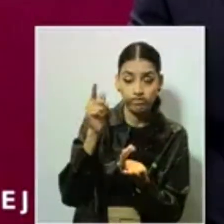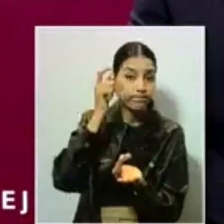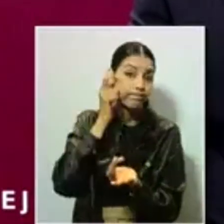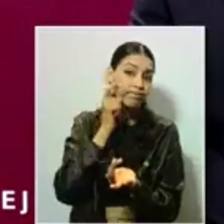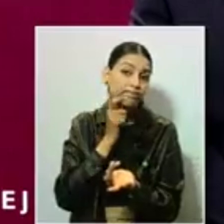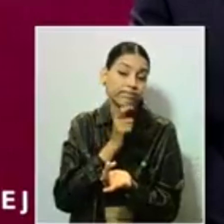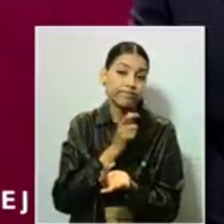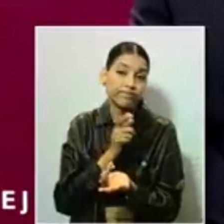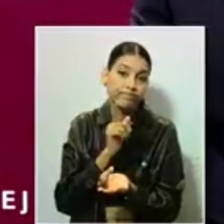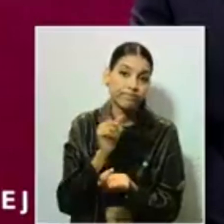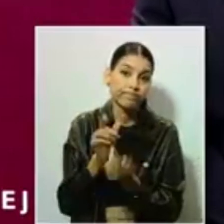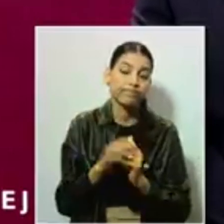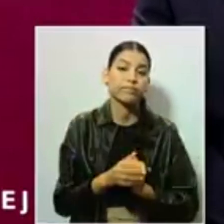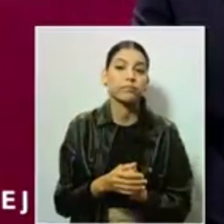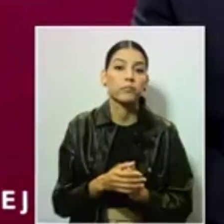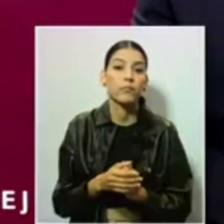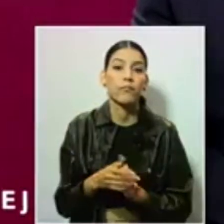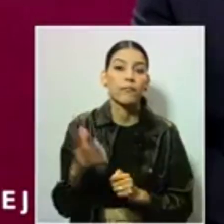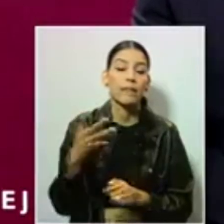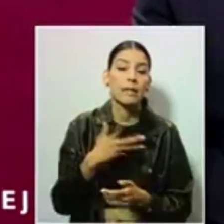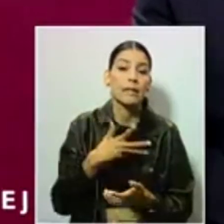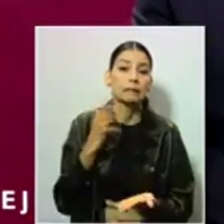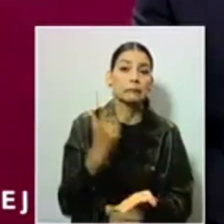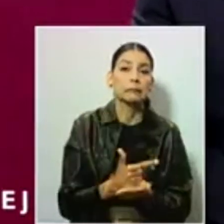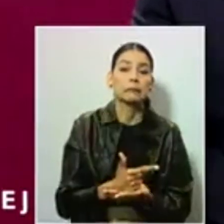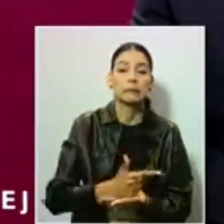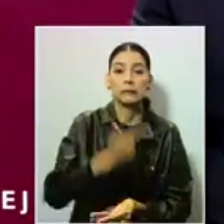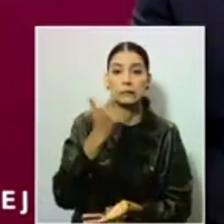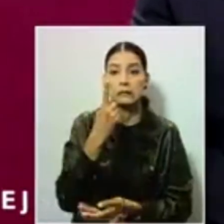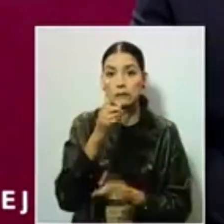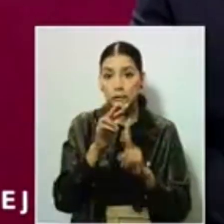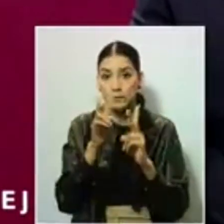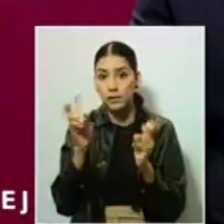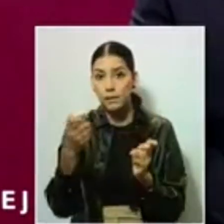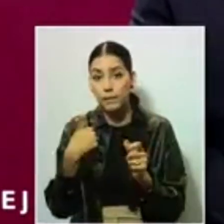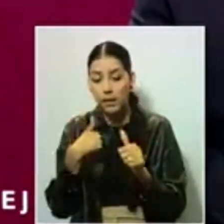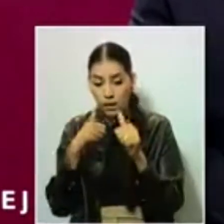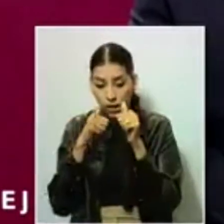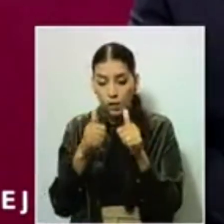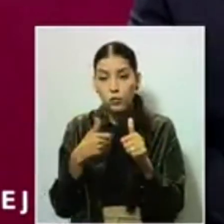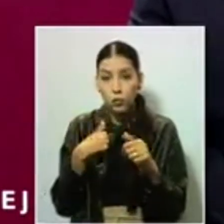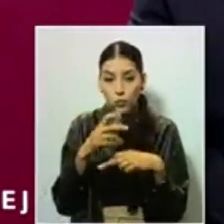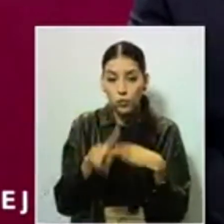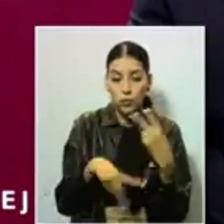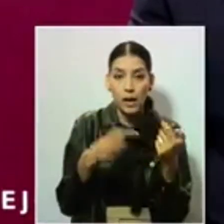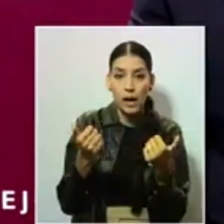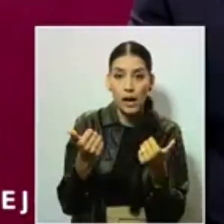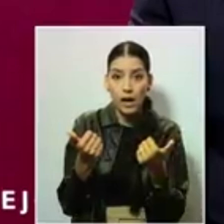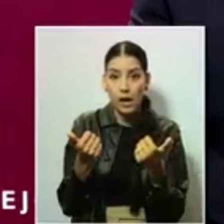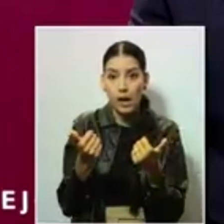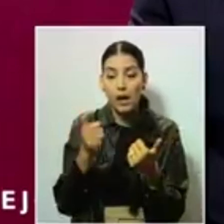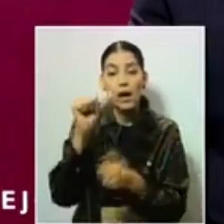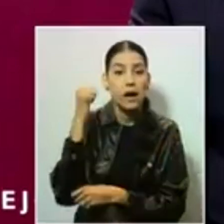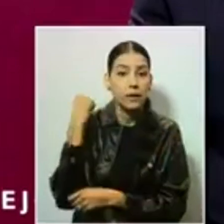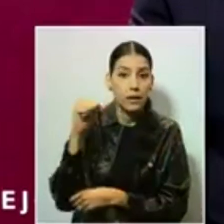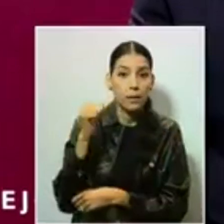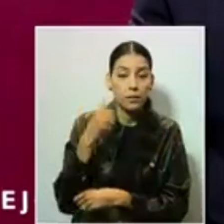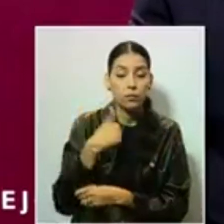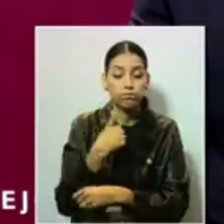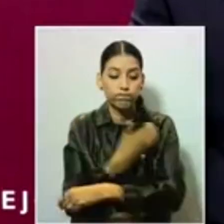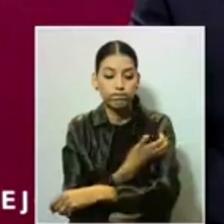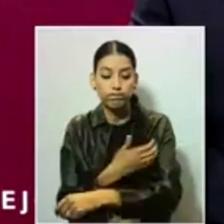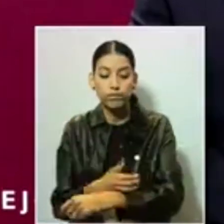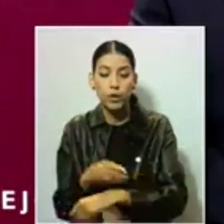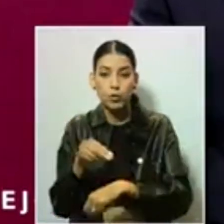eh hubo una situación muy grave que se está atendiendo yo estuve en Acapulco acompañando a la doctora presidenta de la